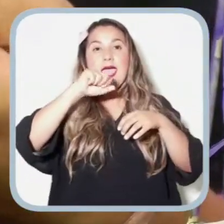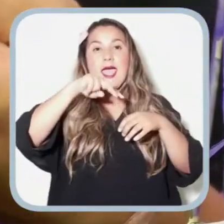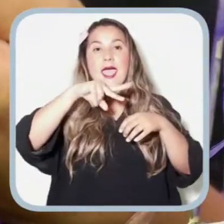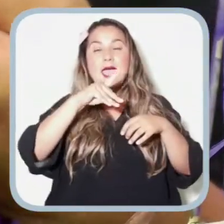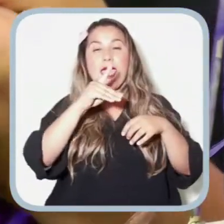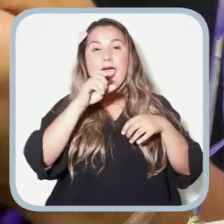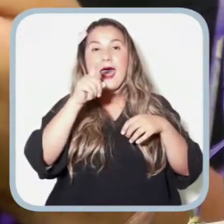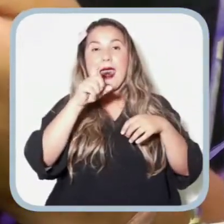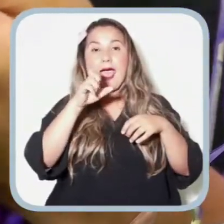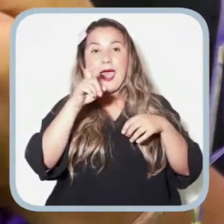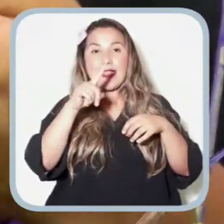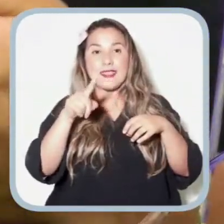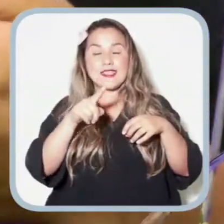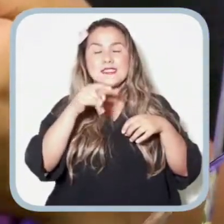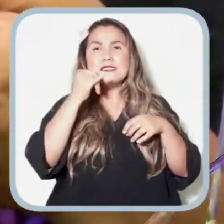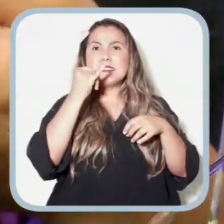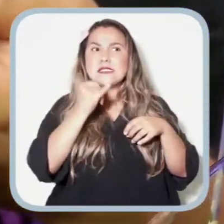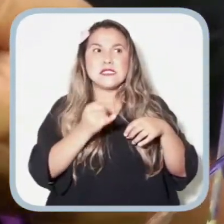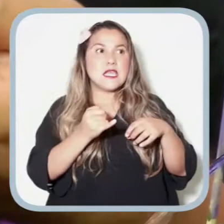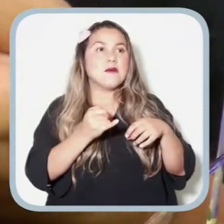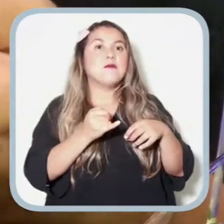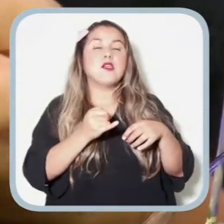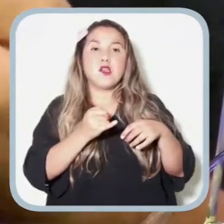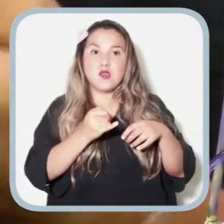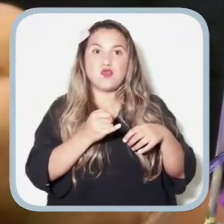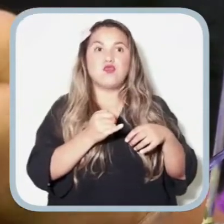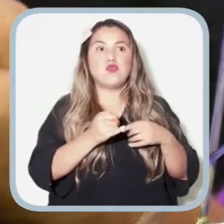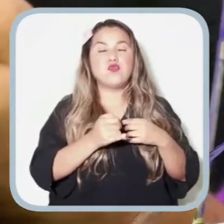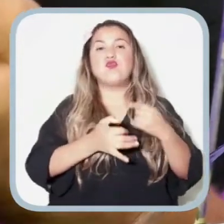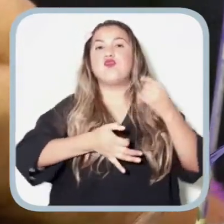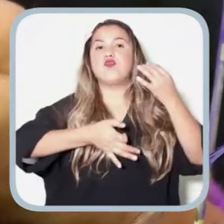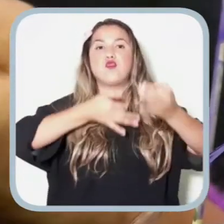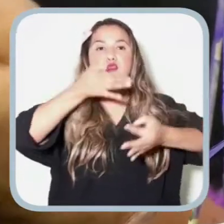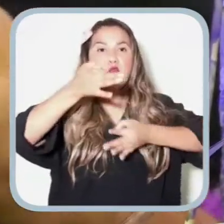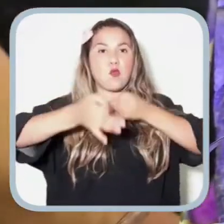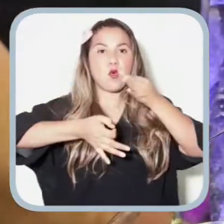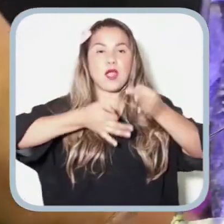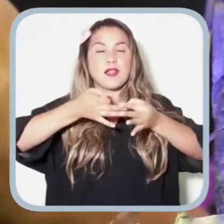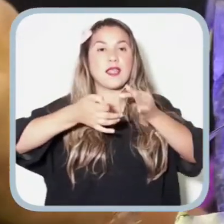presente en tanto cp o tantos cuentos pianos